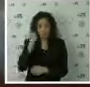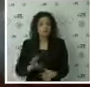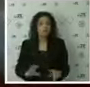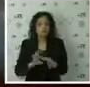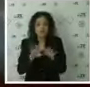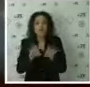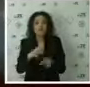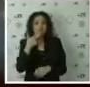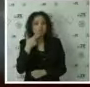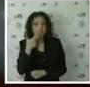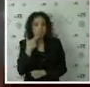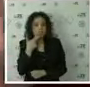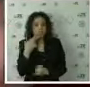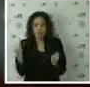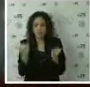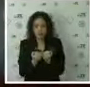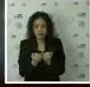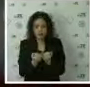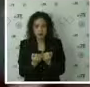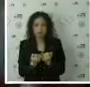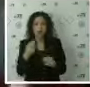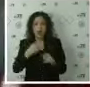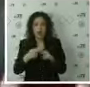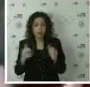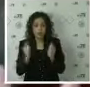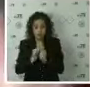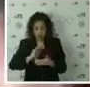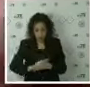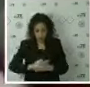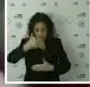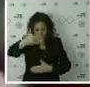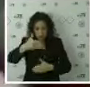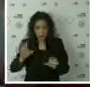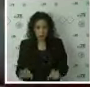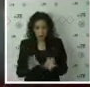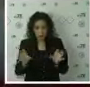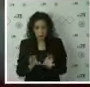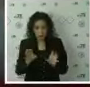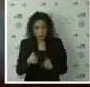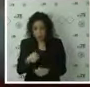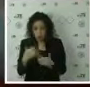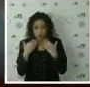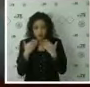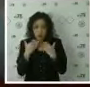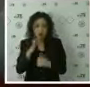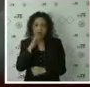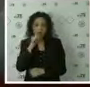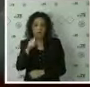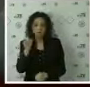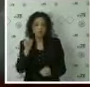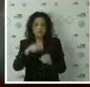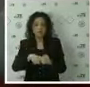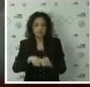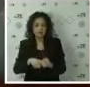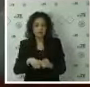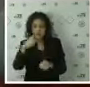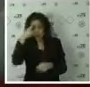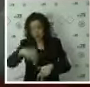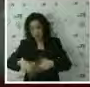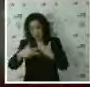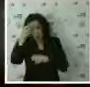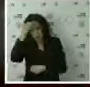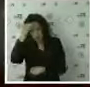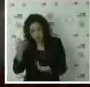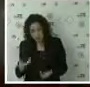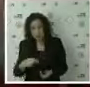uso. Tengo entendido que incluso tienes que entrar con una laptop, si no, no puedes entrar, por la forma en la que están esos sistemas. Pero si pensamos en una